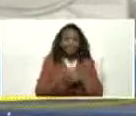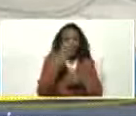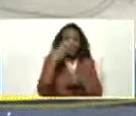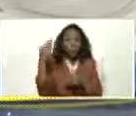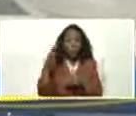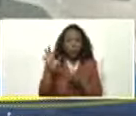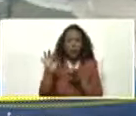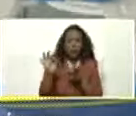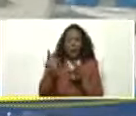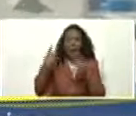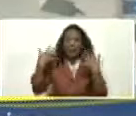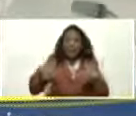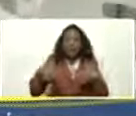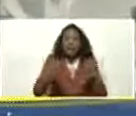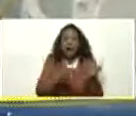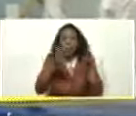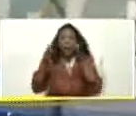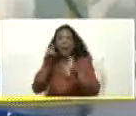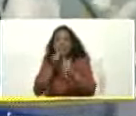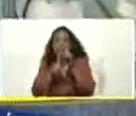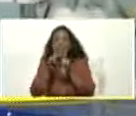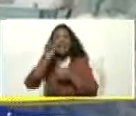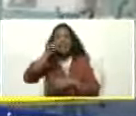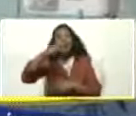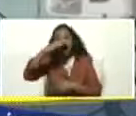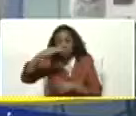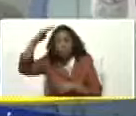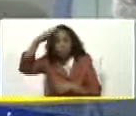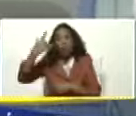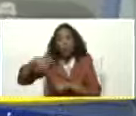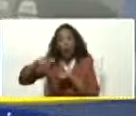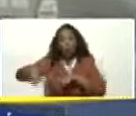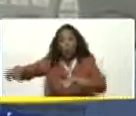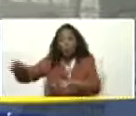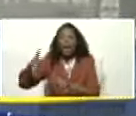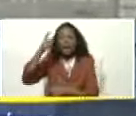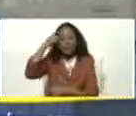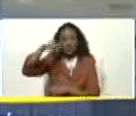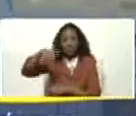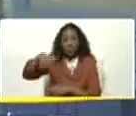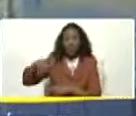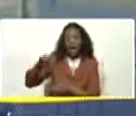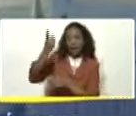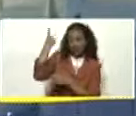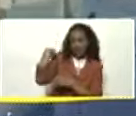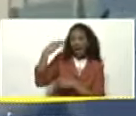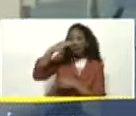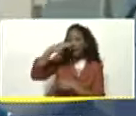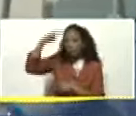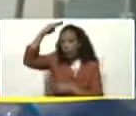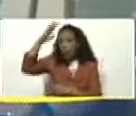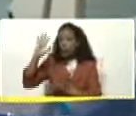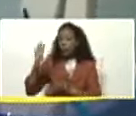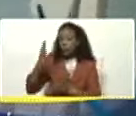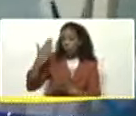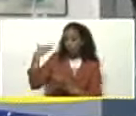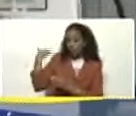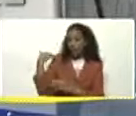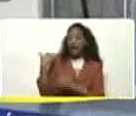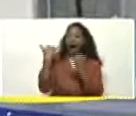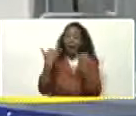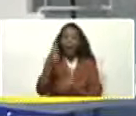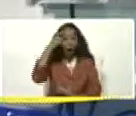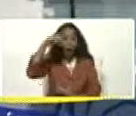terapias intensivas de adultos neonatales como se inauguró el día de ayer en el de los